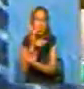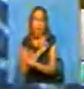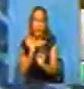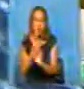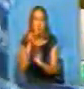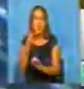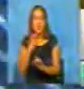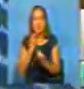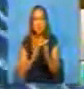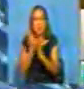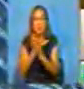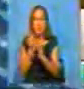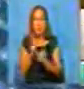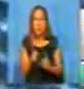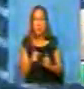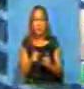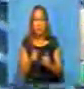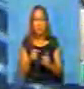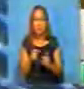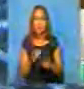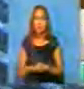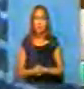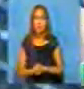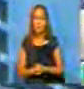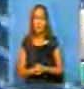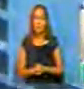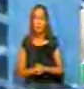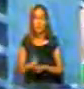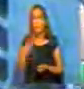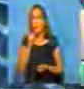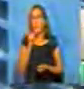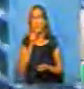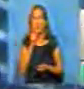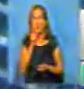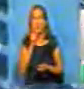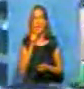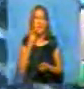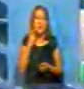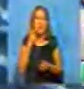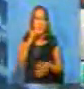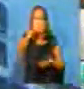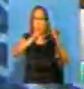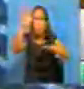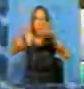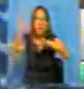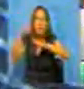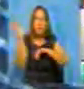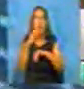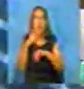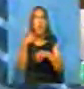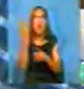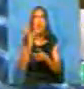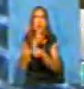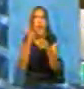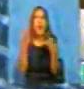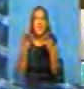ellos quieren continuar con esta de casa de brujas. Yo insisto, no hay garantías de que